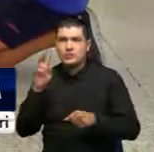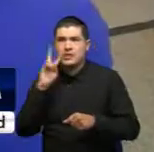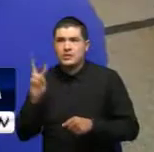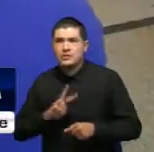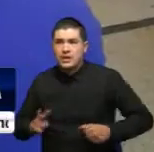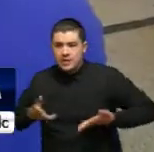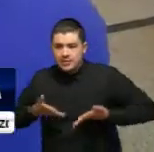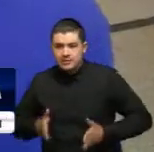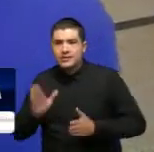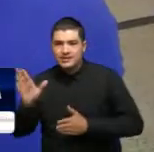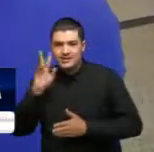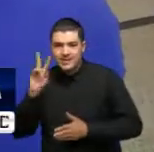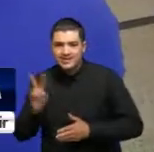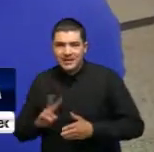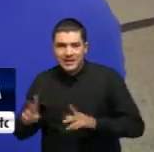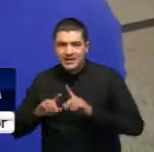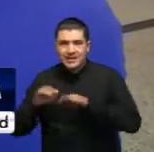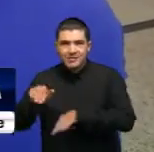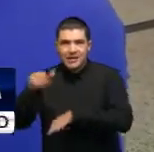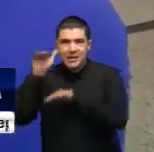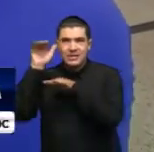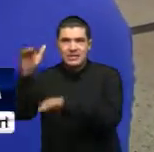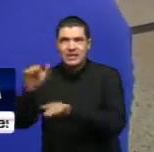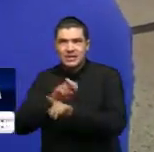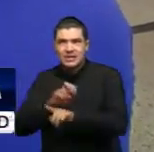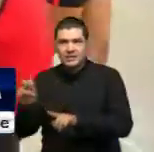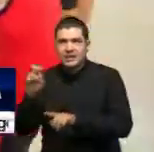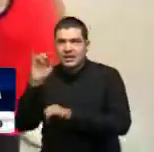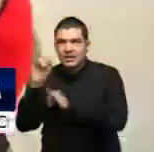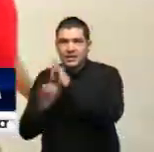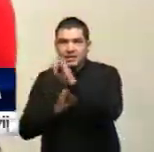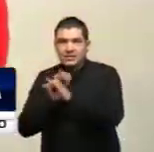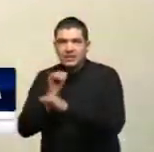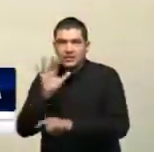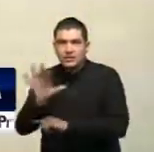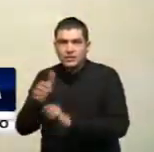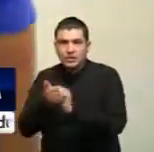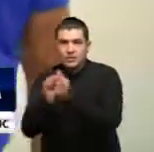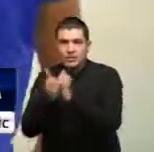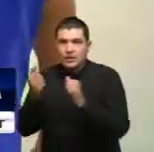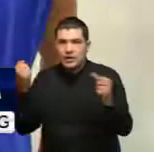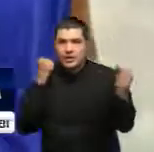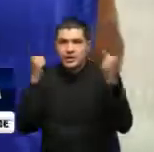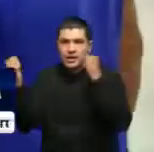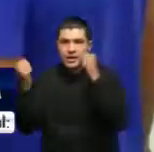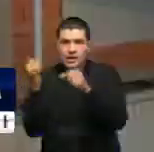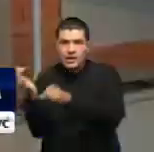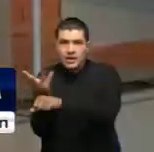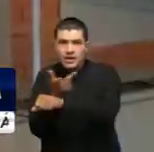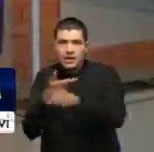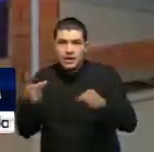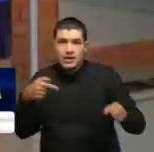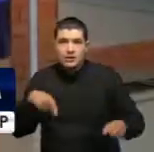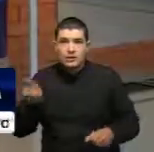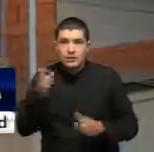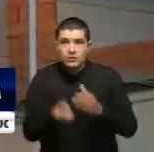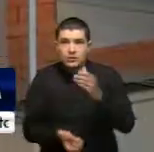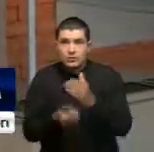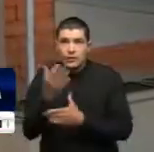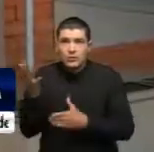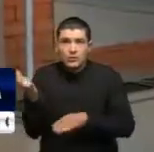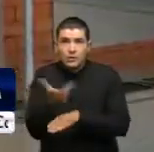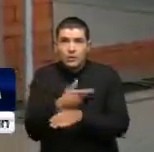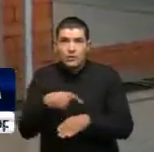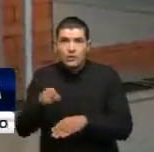en ese país para representarlo a nivel internacional como deportista de la gimnasia aeróbica el nuevo técnico de la selección